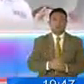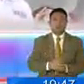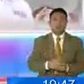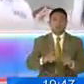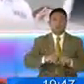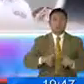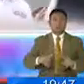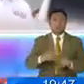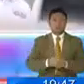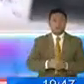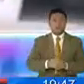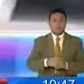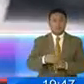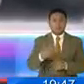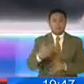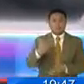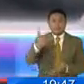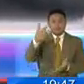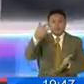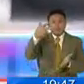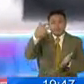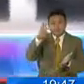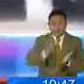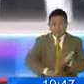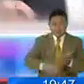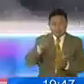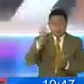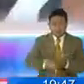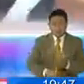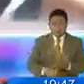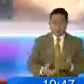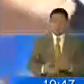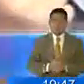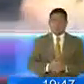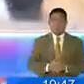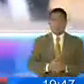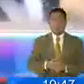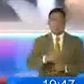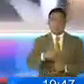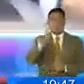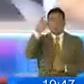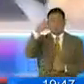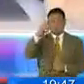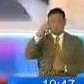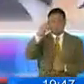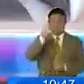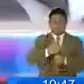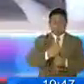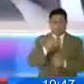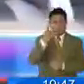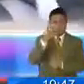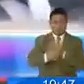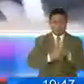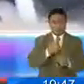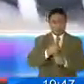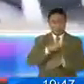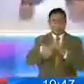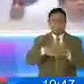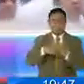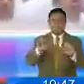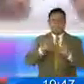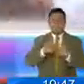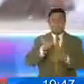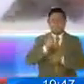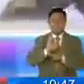el triple de multa a una sola infracción. 1,000,000 de empleos en 4 años de gobierno para todo el Ecuador.